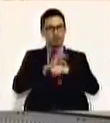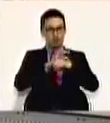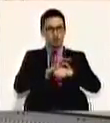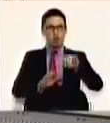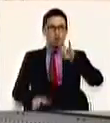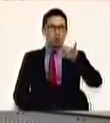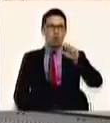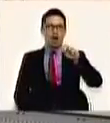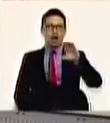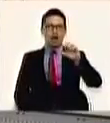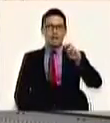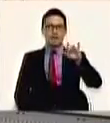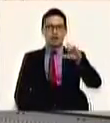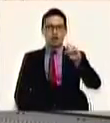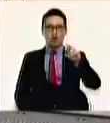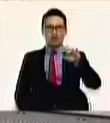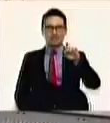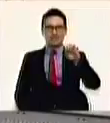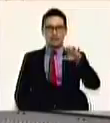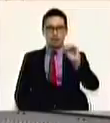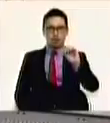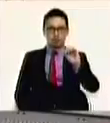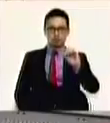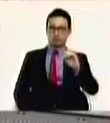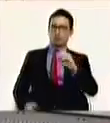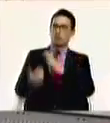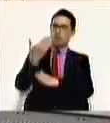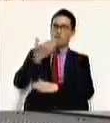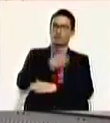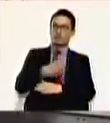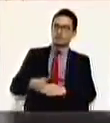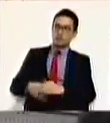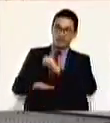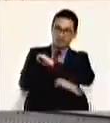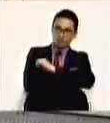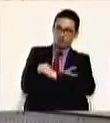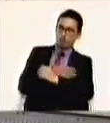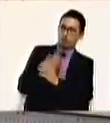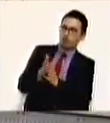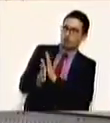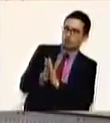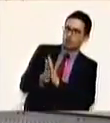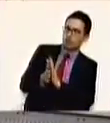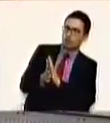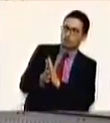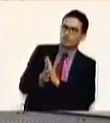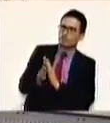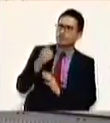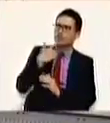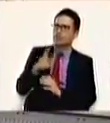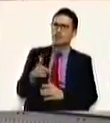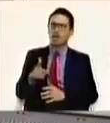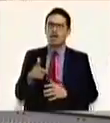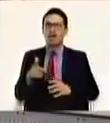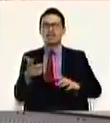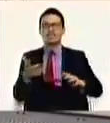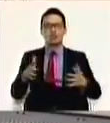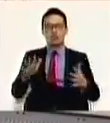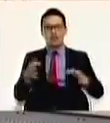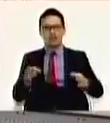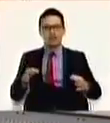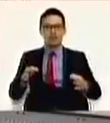Lamento escuchar por boca del nuevo ministro aquello de asegurar, además hablando de inseguridad jurídica a estas